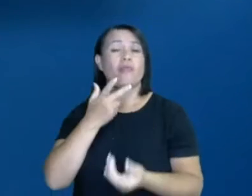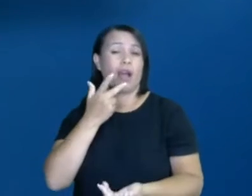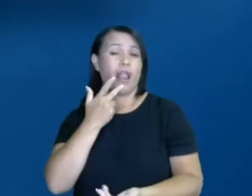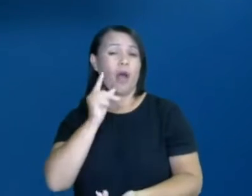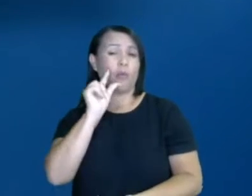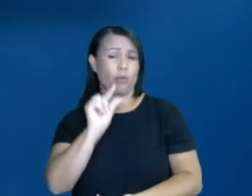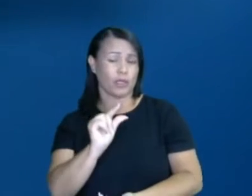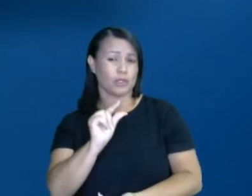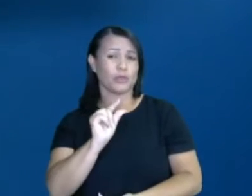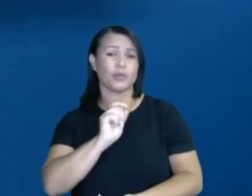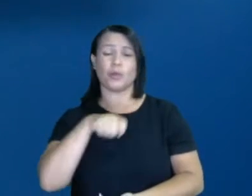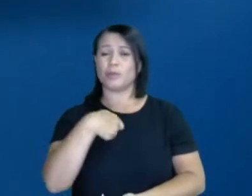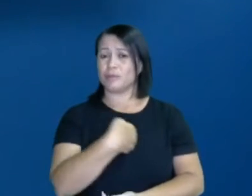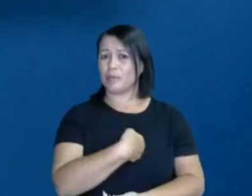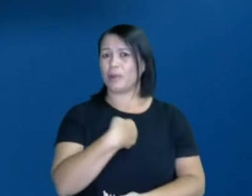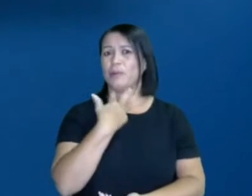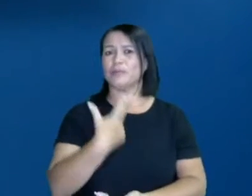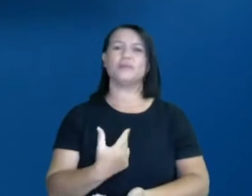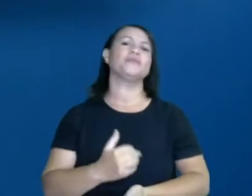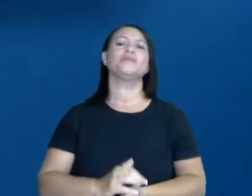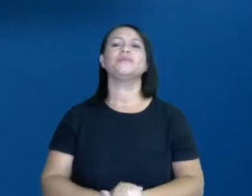pouquinho sobre isso em língua espanhola.